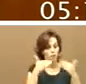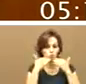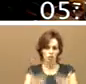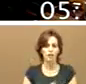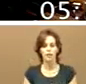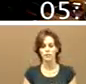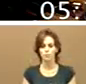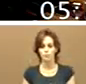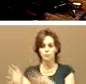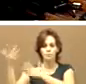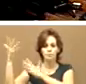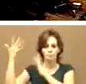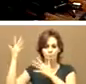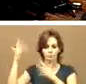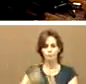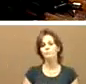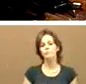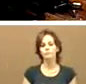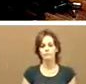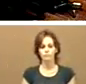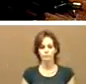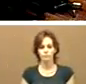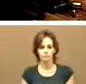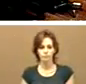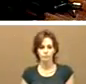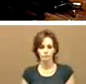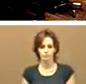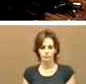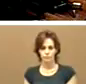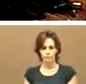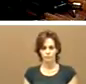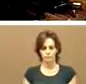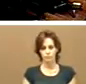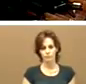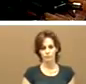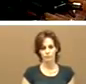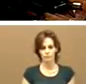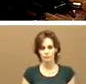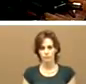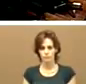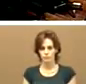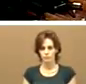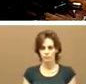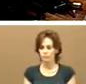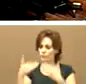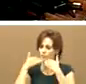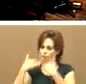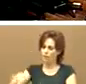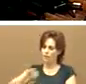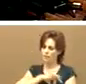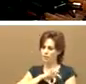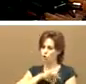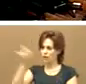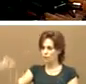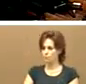Muchas gracias, señoría.